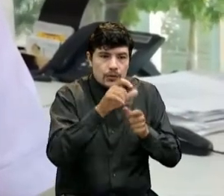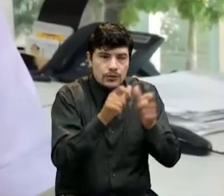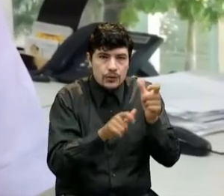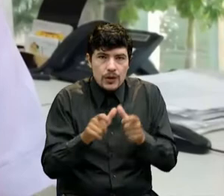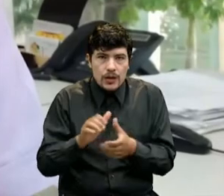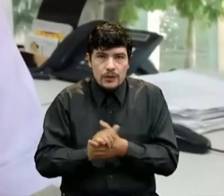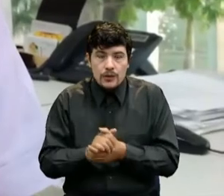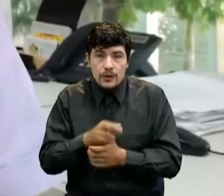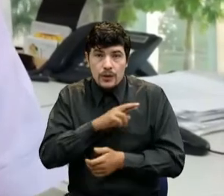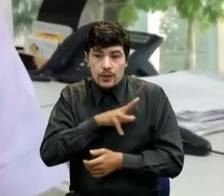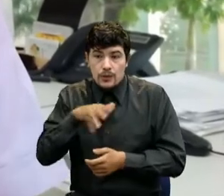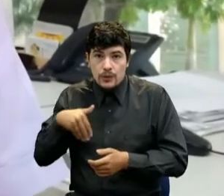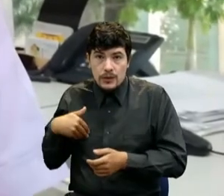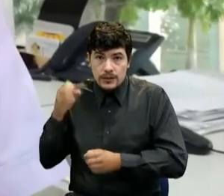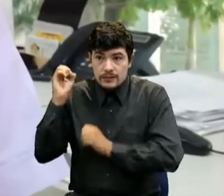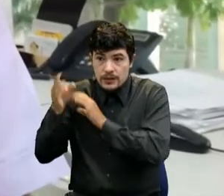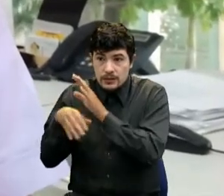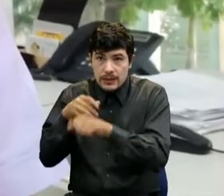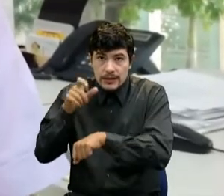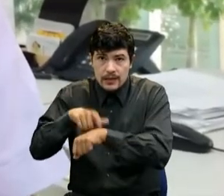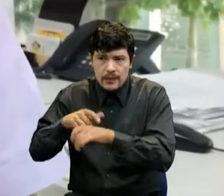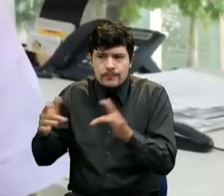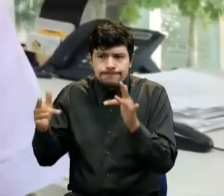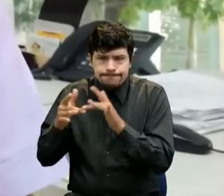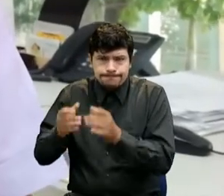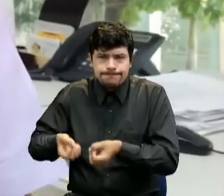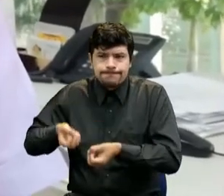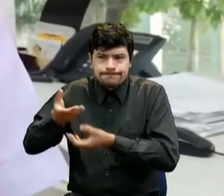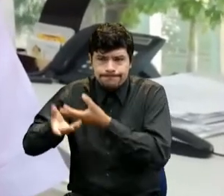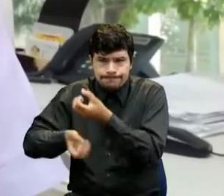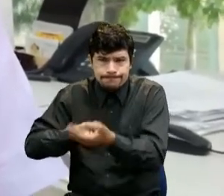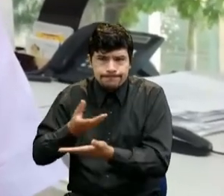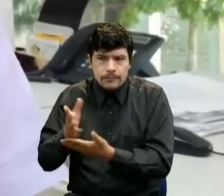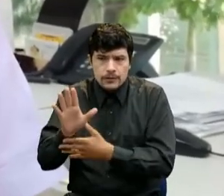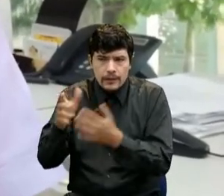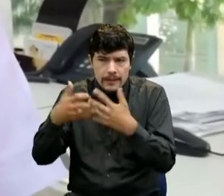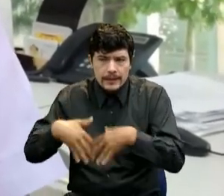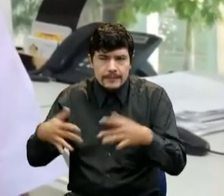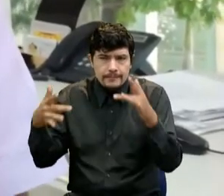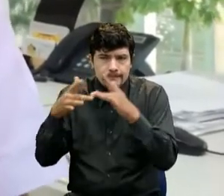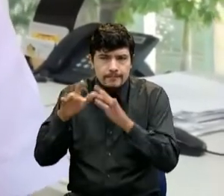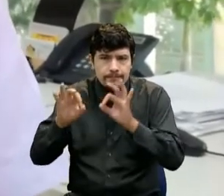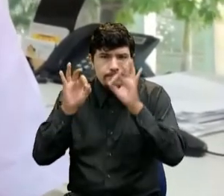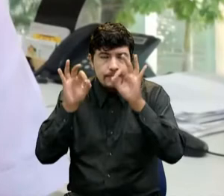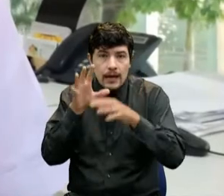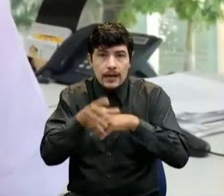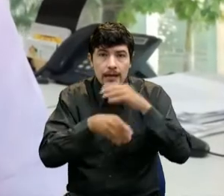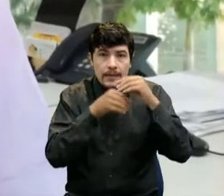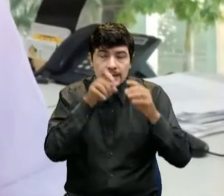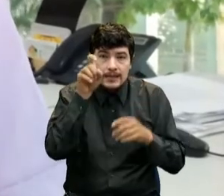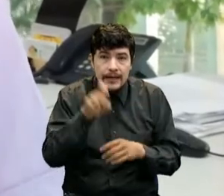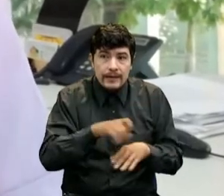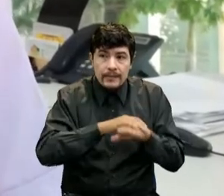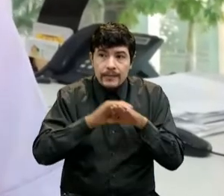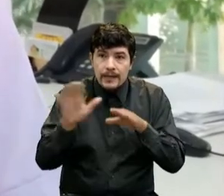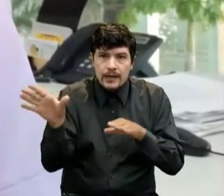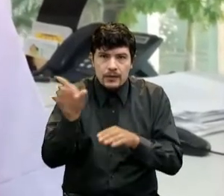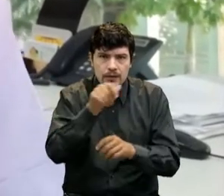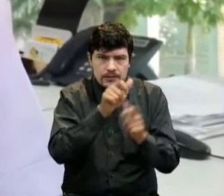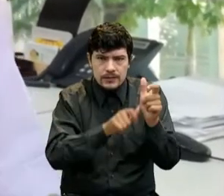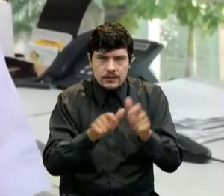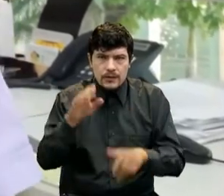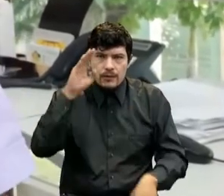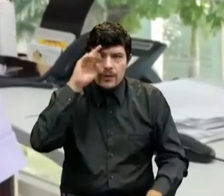sacando nuestras basuras en el tiempo adecuado, en los horarios que nos establecen las empresas. Tenemos que involucrar a la Policía